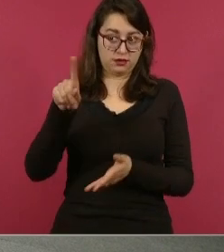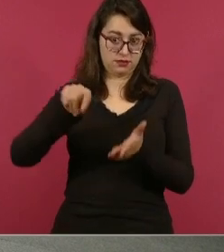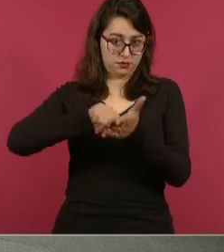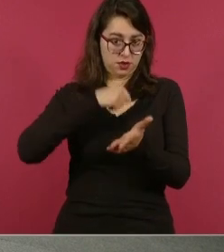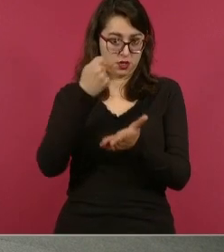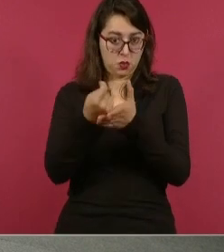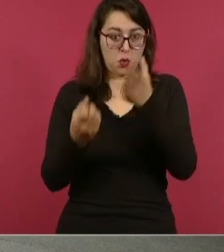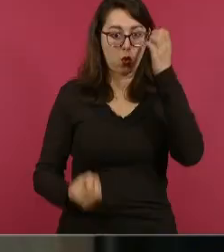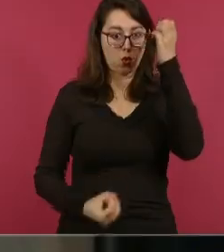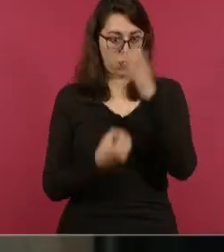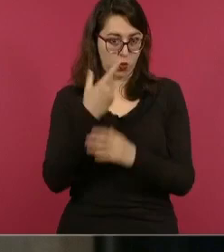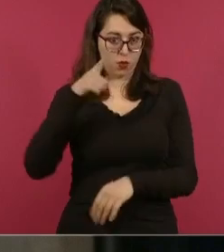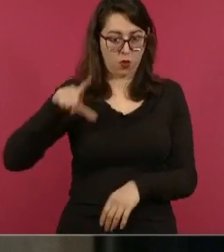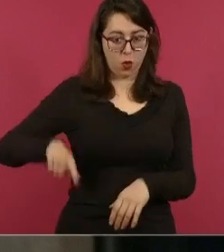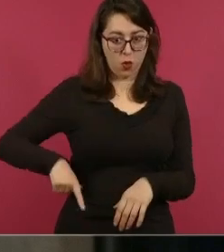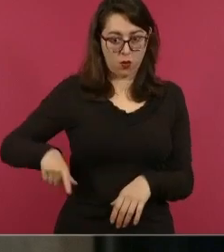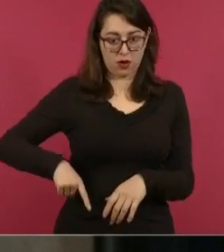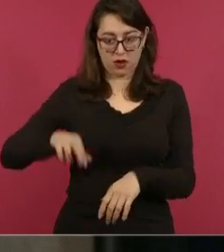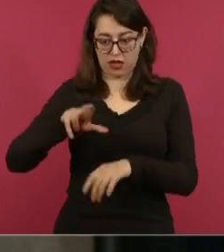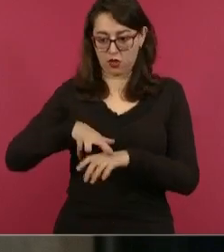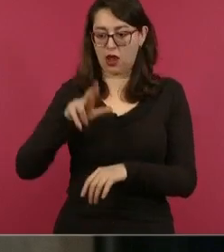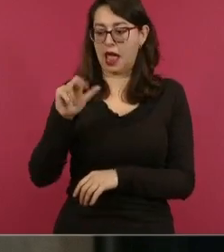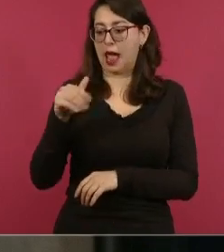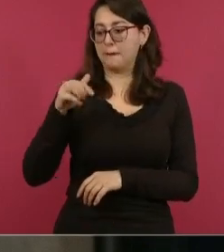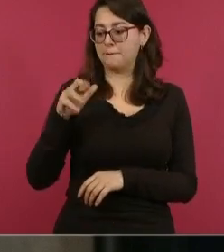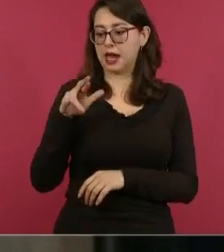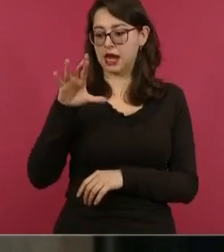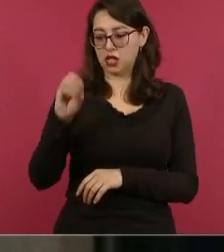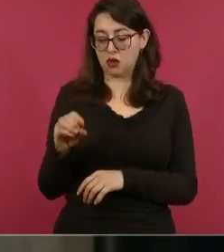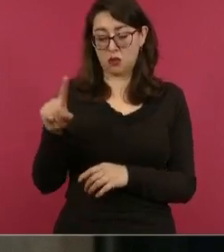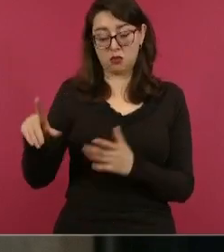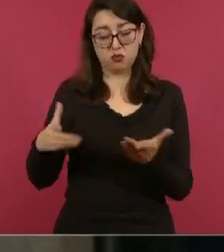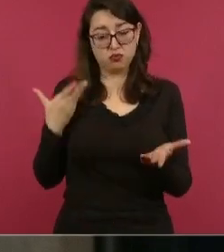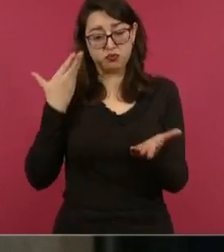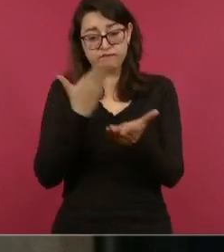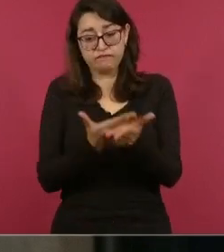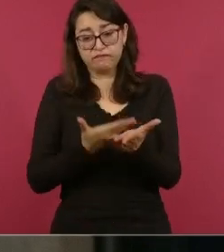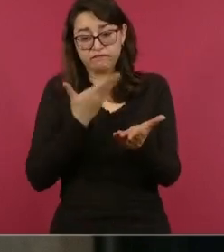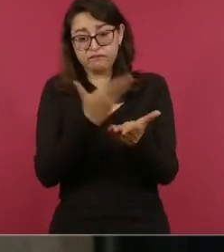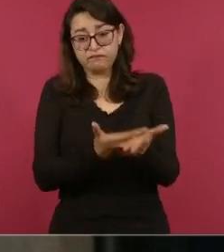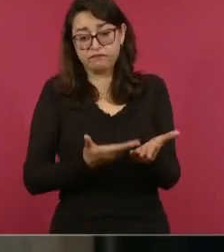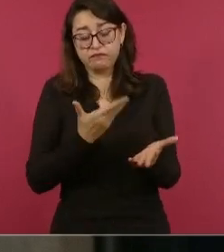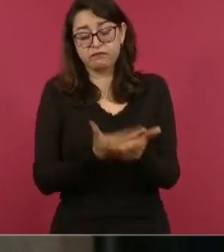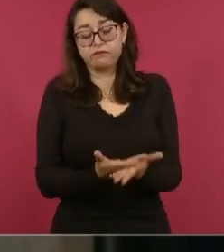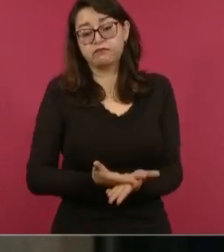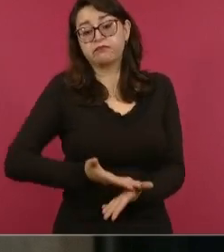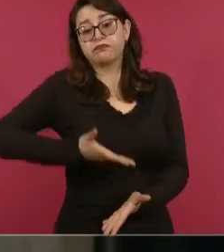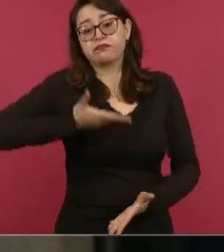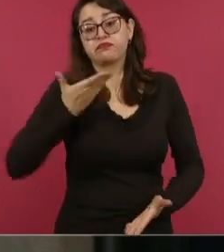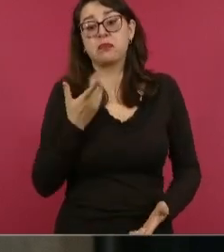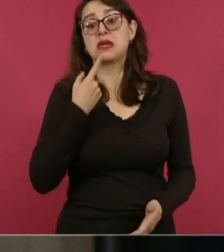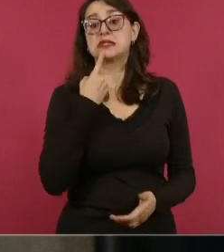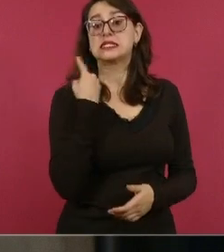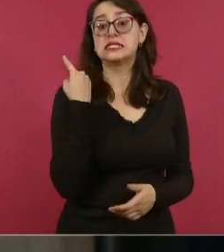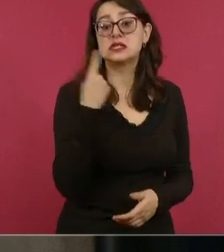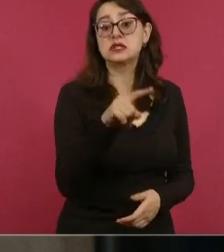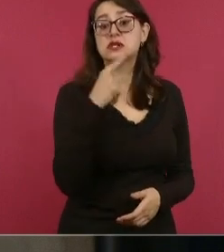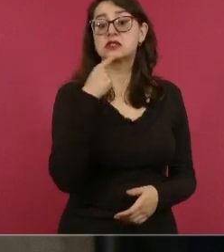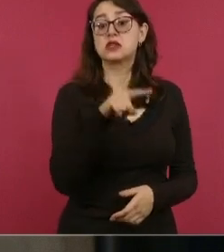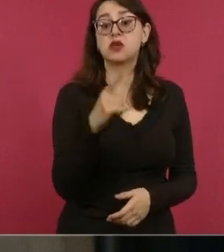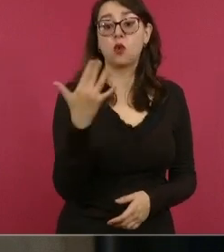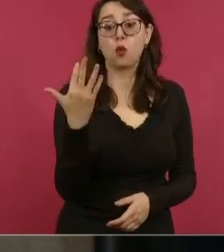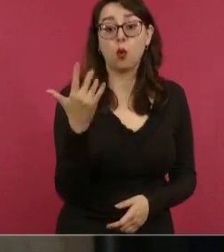de la Consejería Jurídica, ha presentado más de 50 denuncias en contra de exfuncionarios